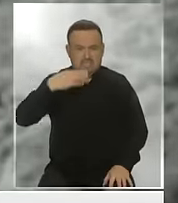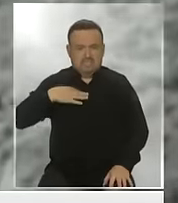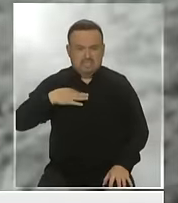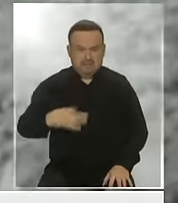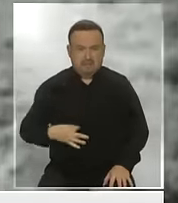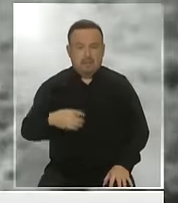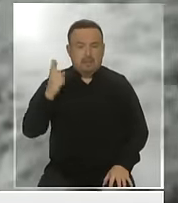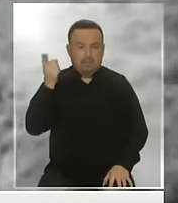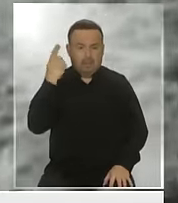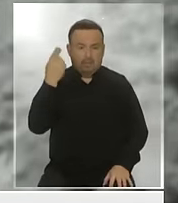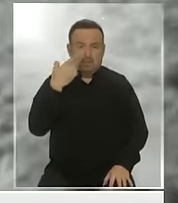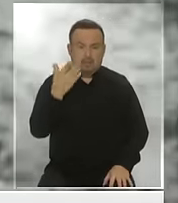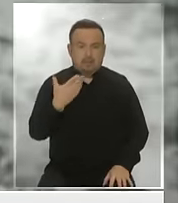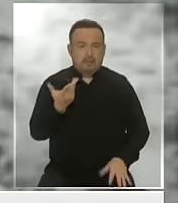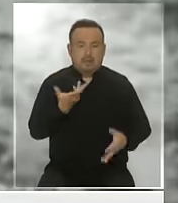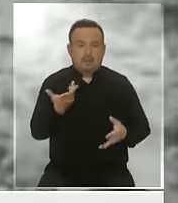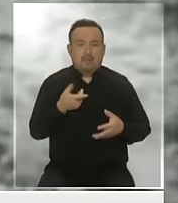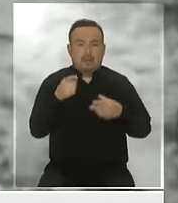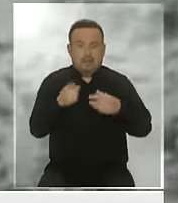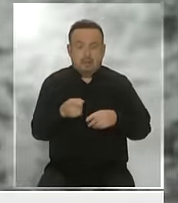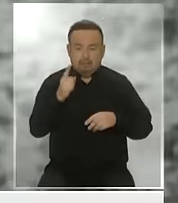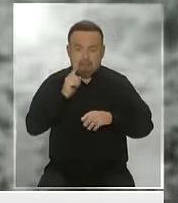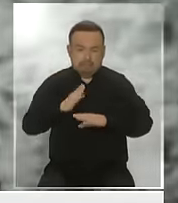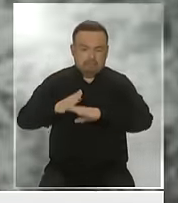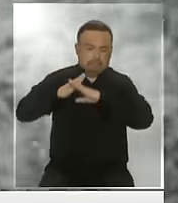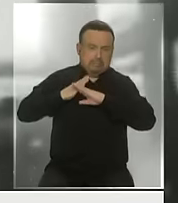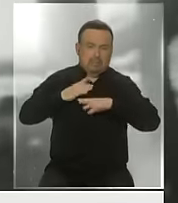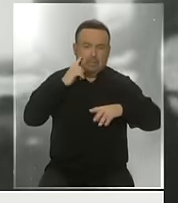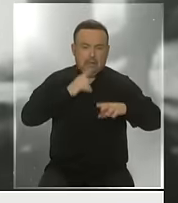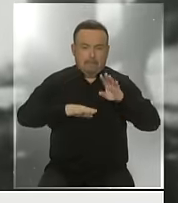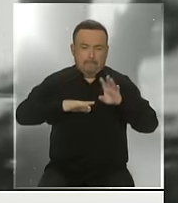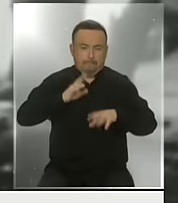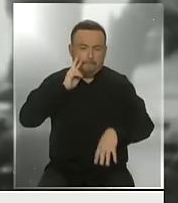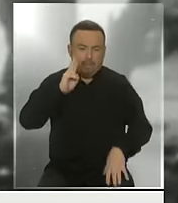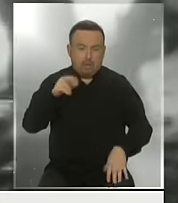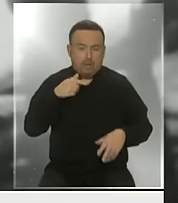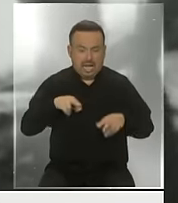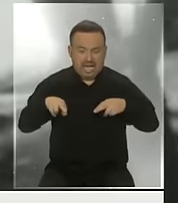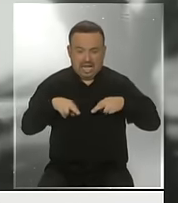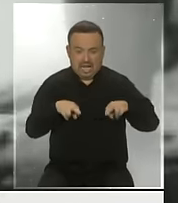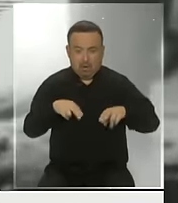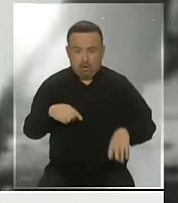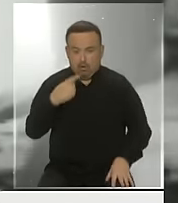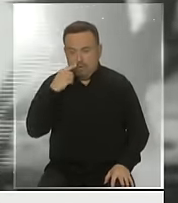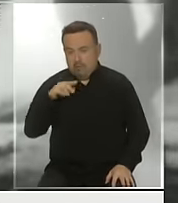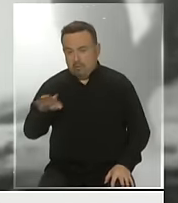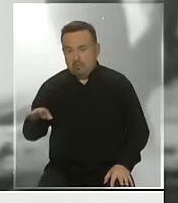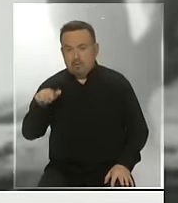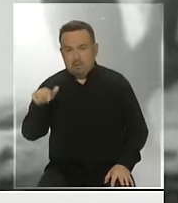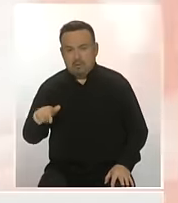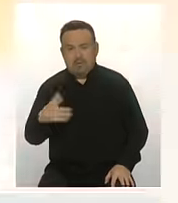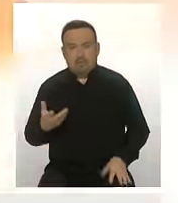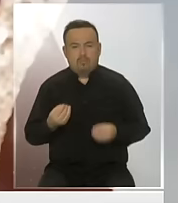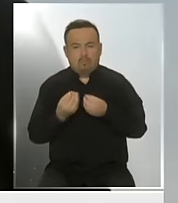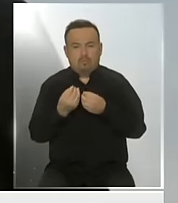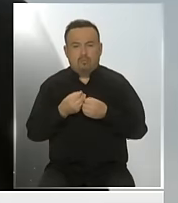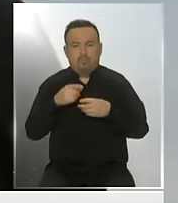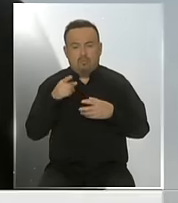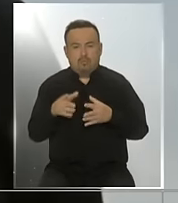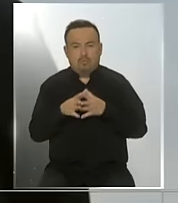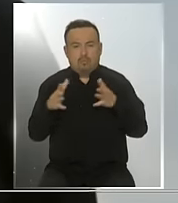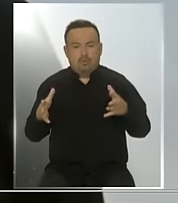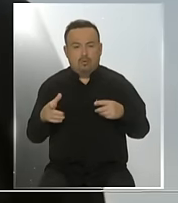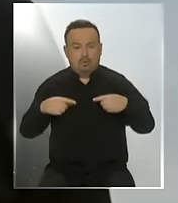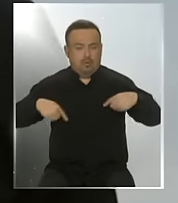civiles y privados para evitar una tragedia mayor. El río que tenemos acá atrás fue escenario